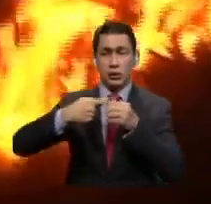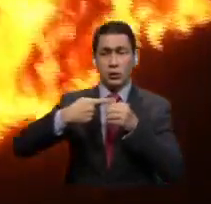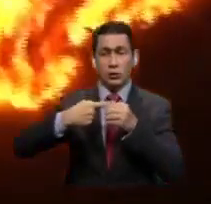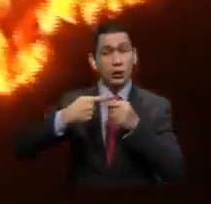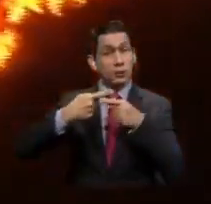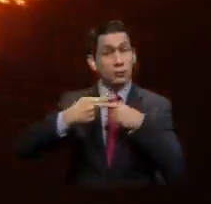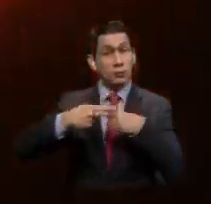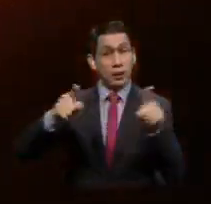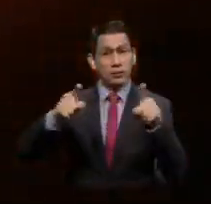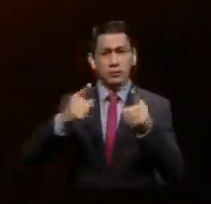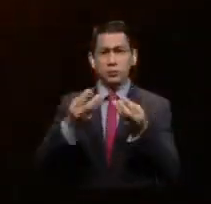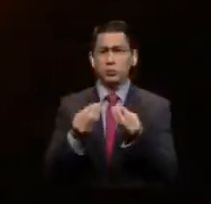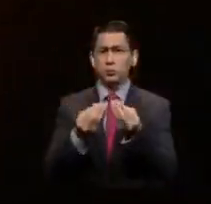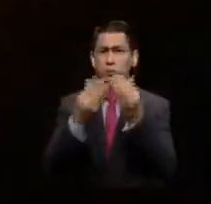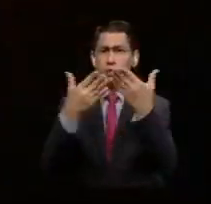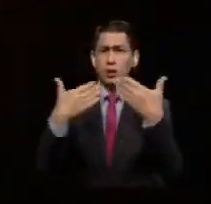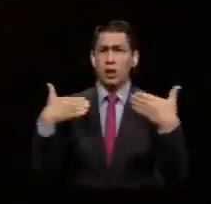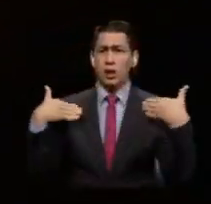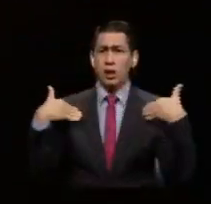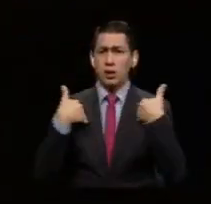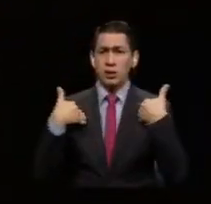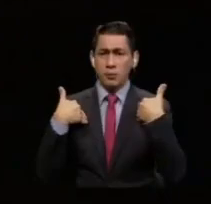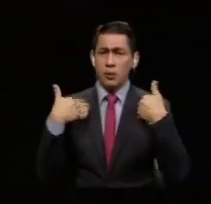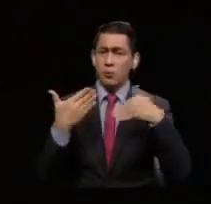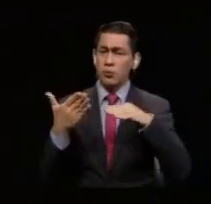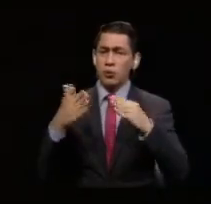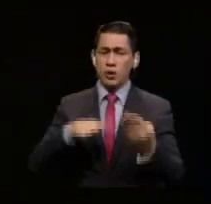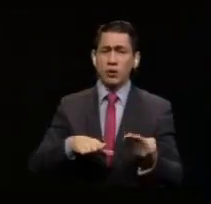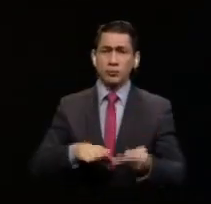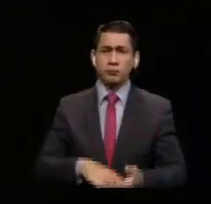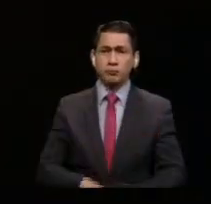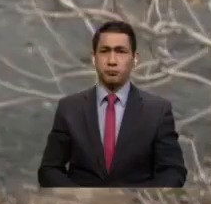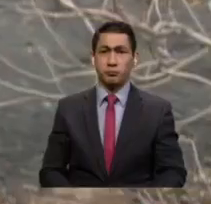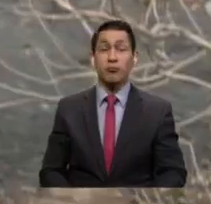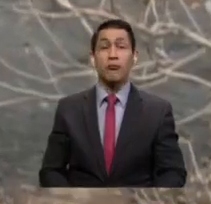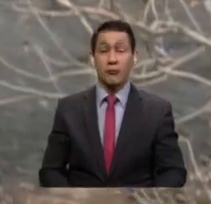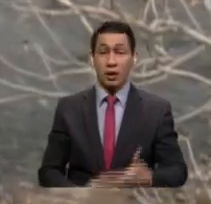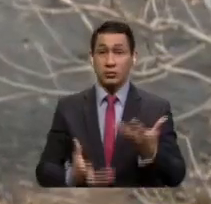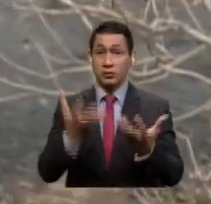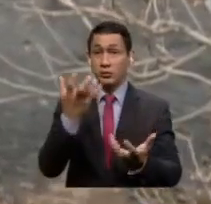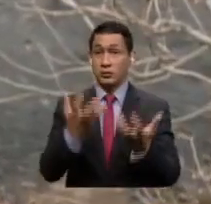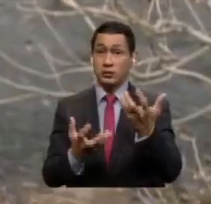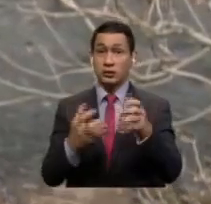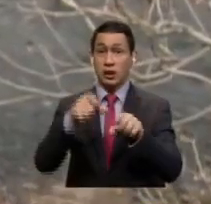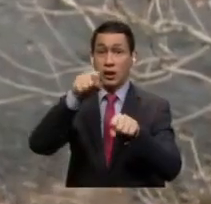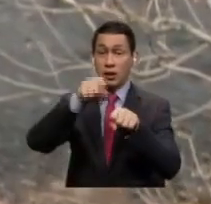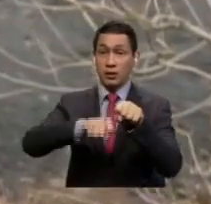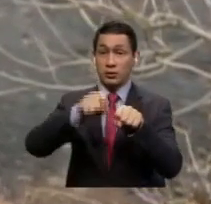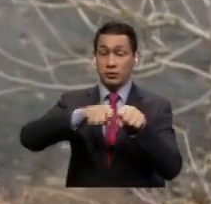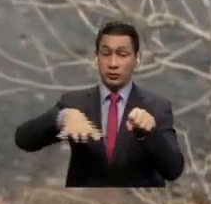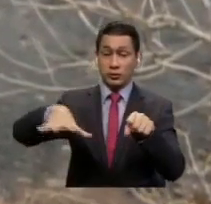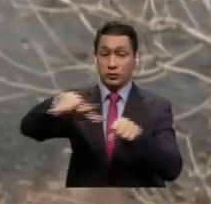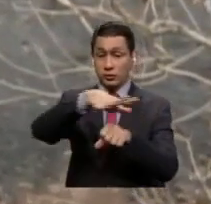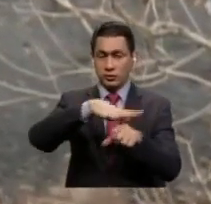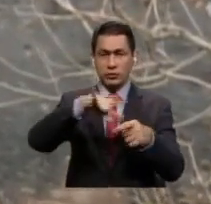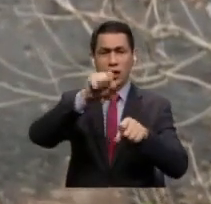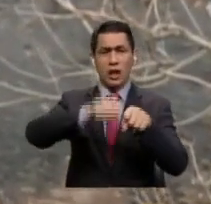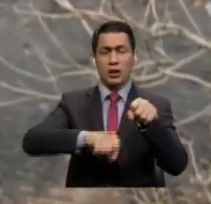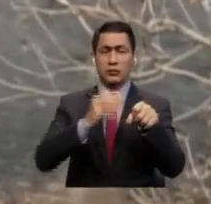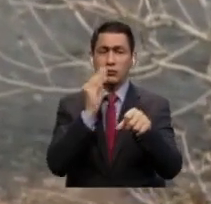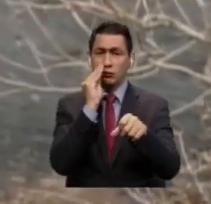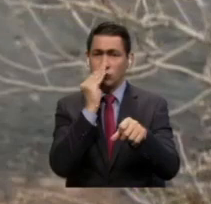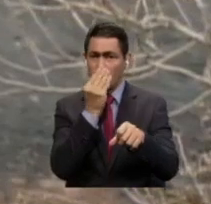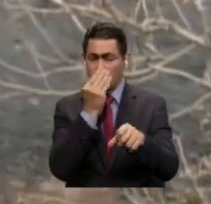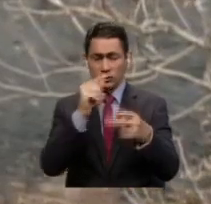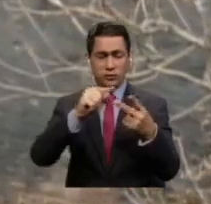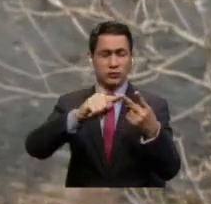la vida a animales en la zona. El incendio causa graves daños y afectaciones a la flora, fauna del sector.